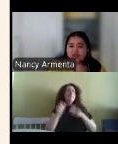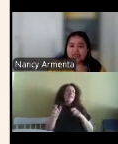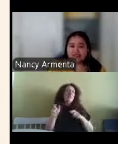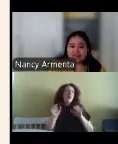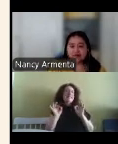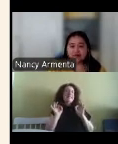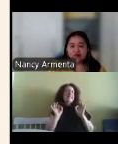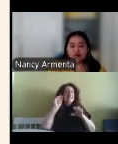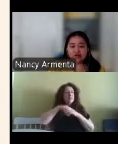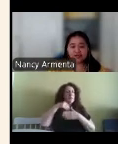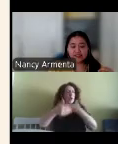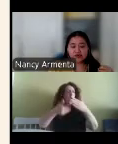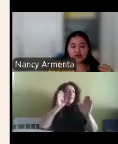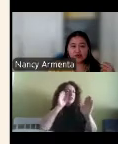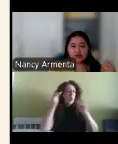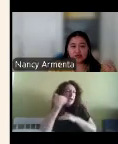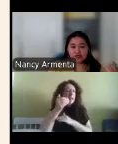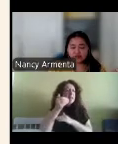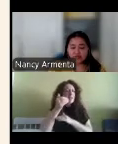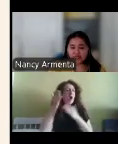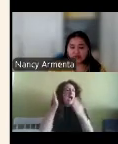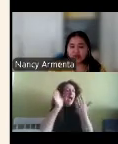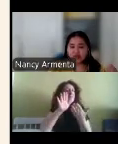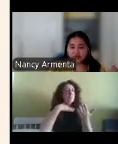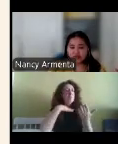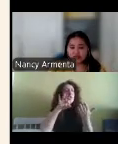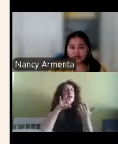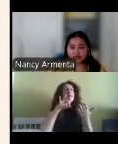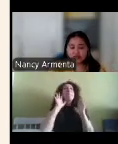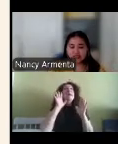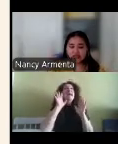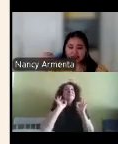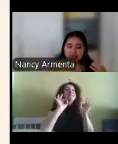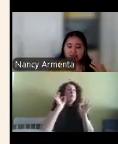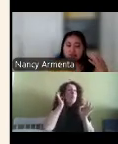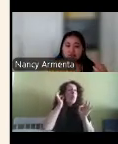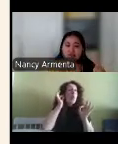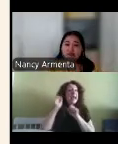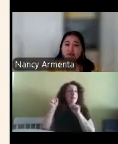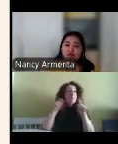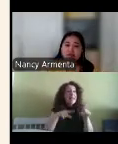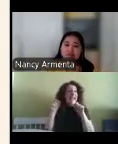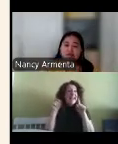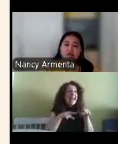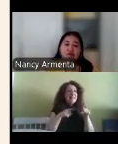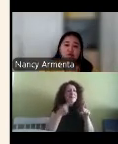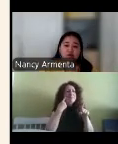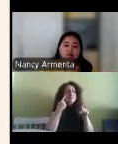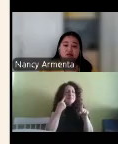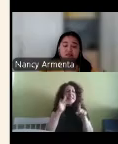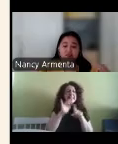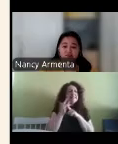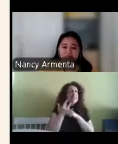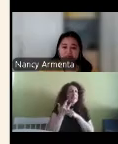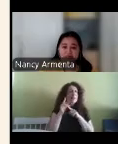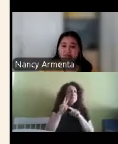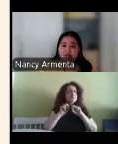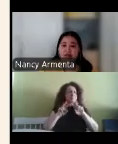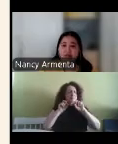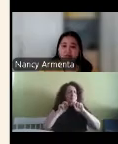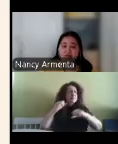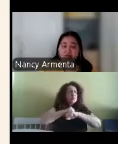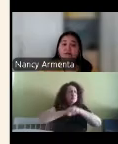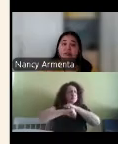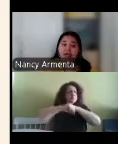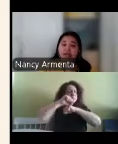atención. Sin embargo, lo que pasa con la población migrante, con las mujeres migrantes, es que estas son situaciones que se van acumulando, estas barreras se